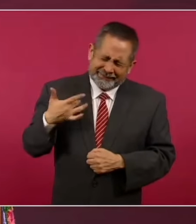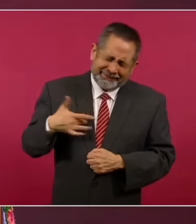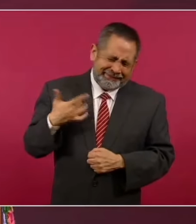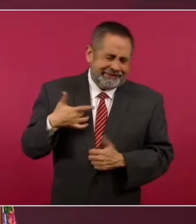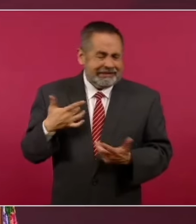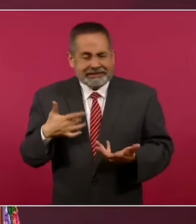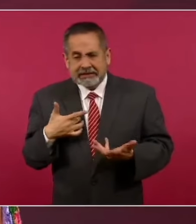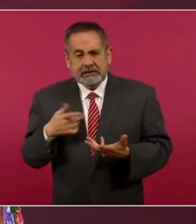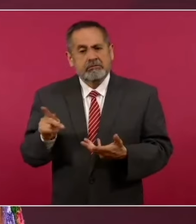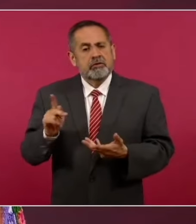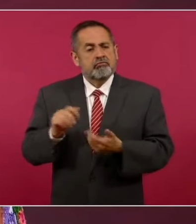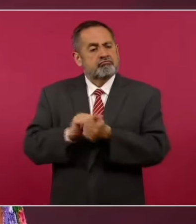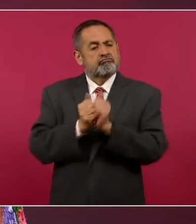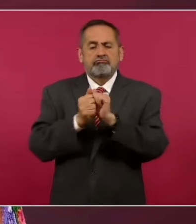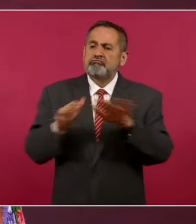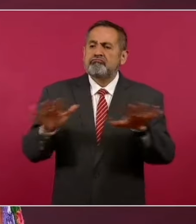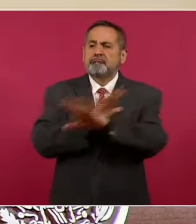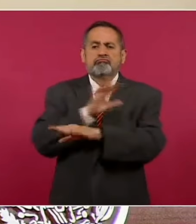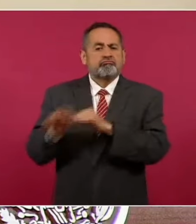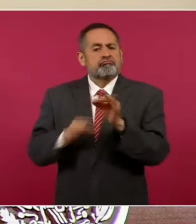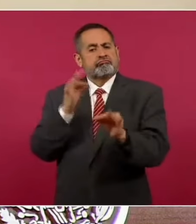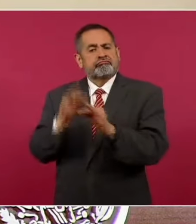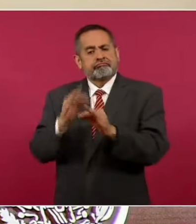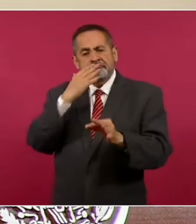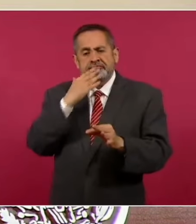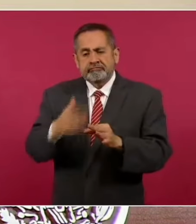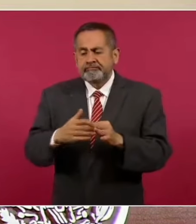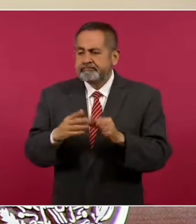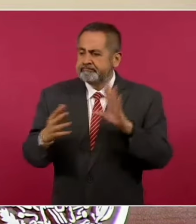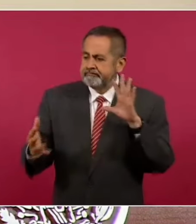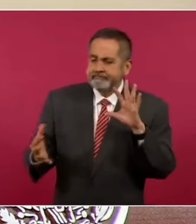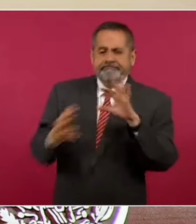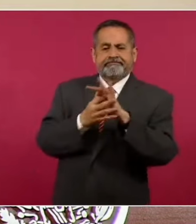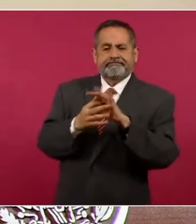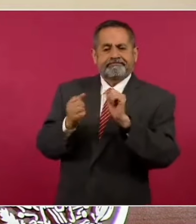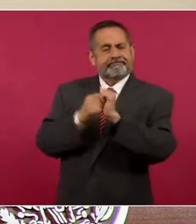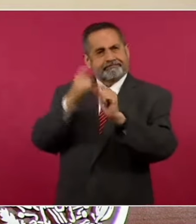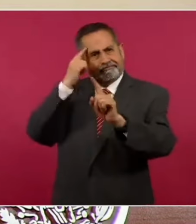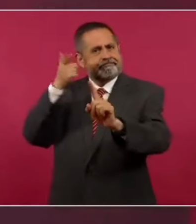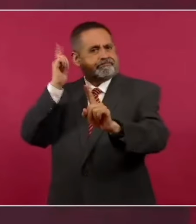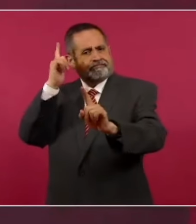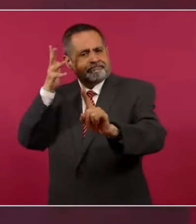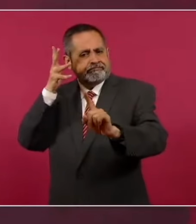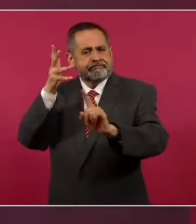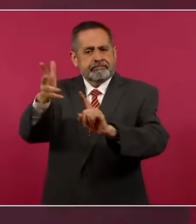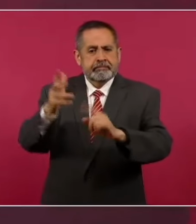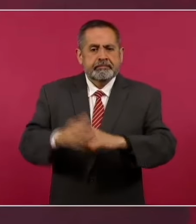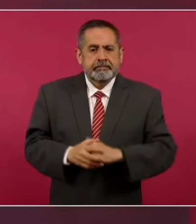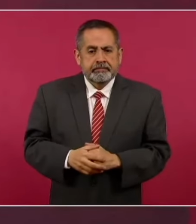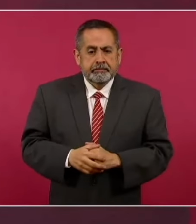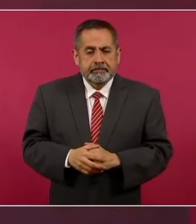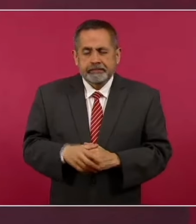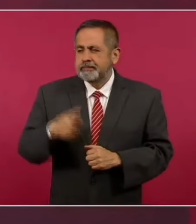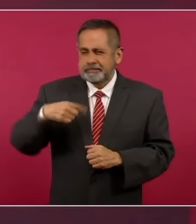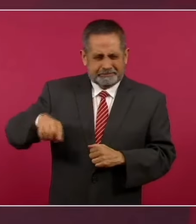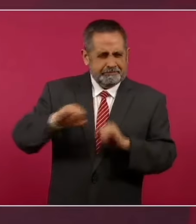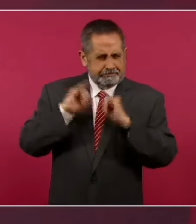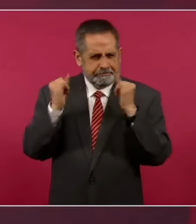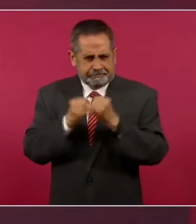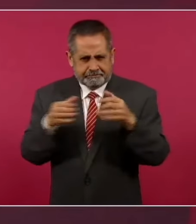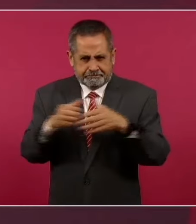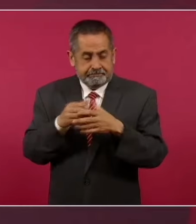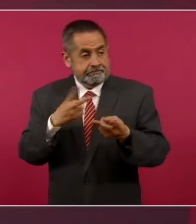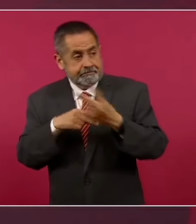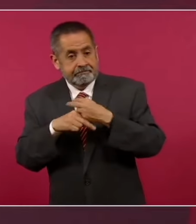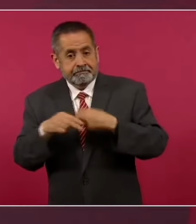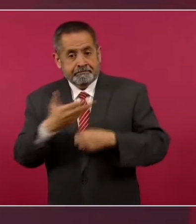pero el Tren Maya nos vino a reconciliar de nuevo con la esperanza. En las juntas de evaluación que asiste nuestro